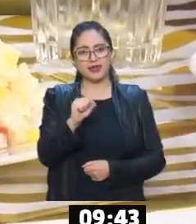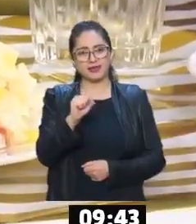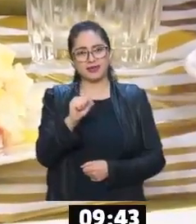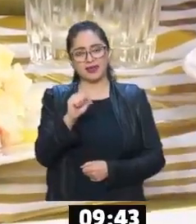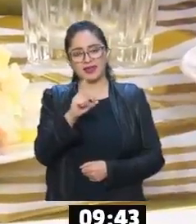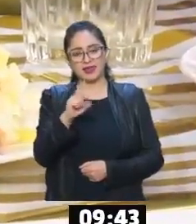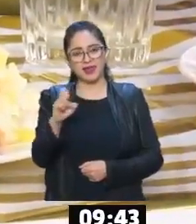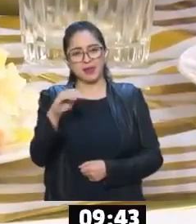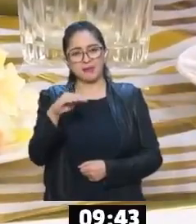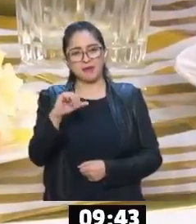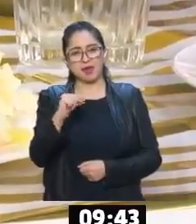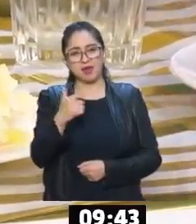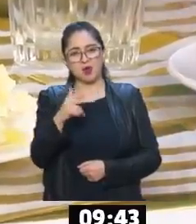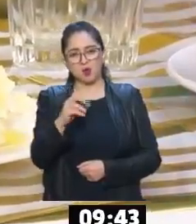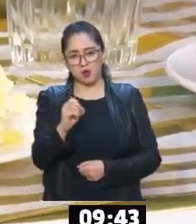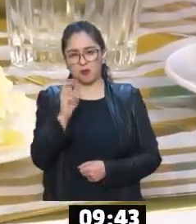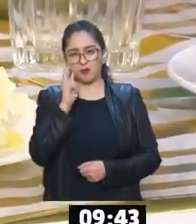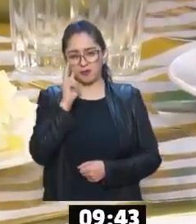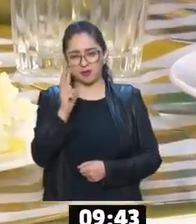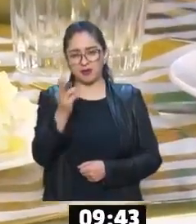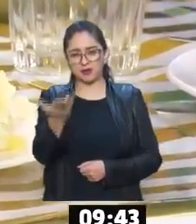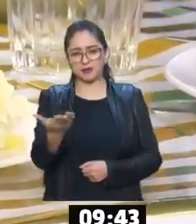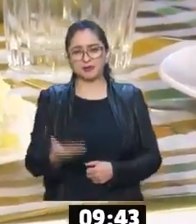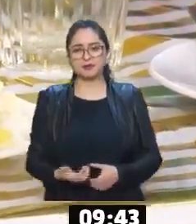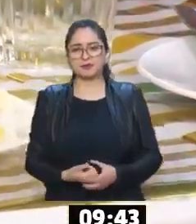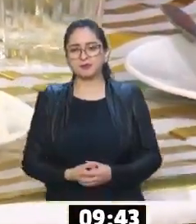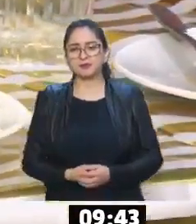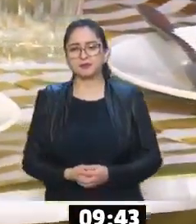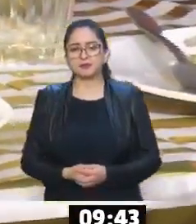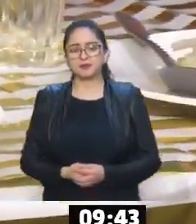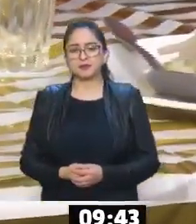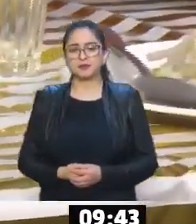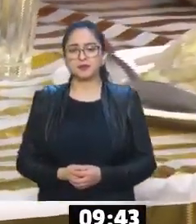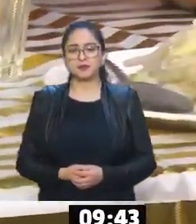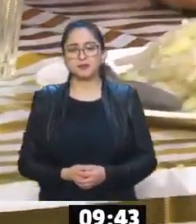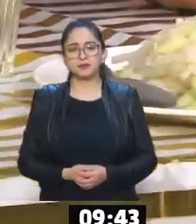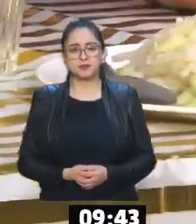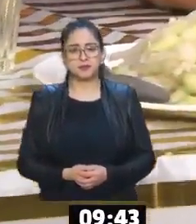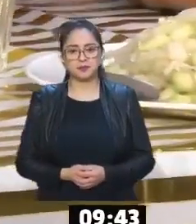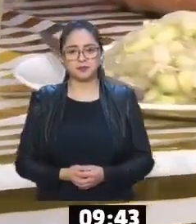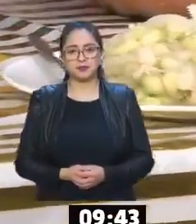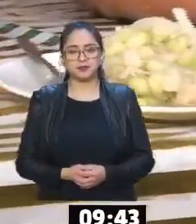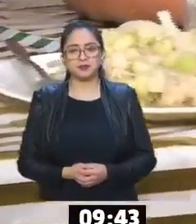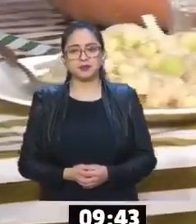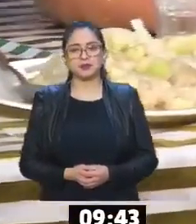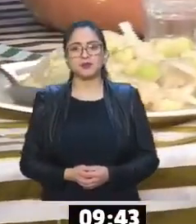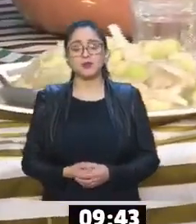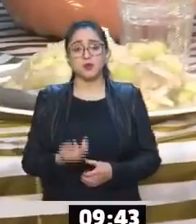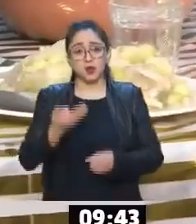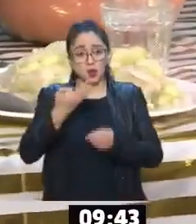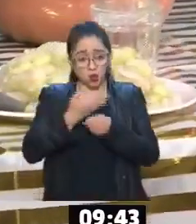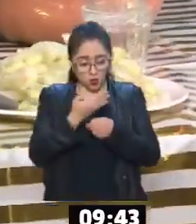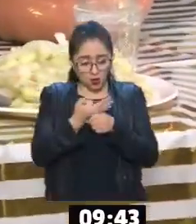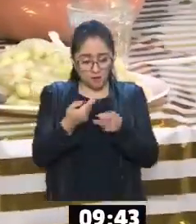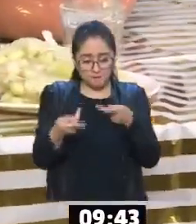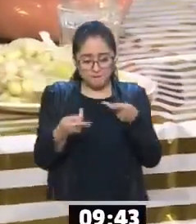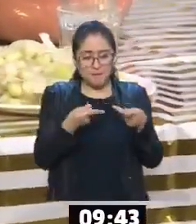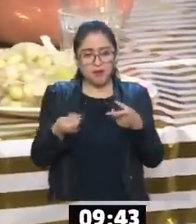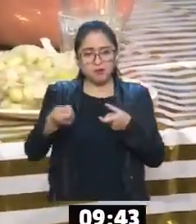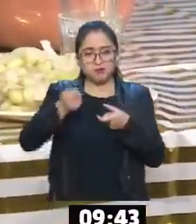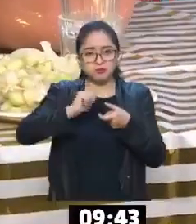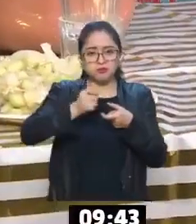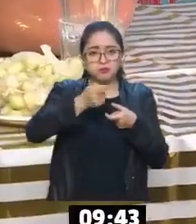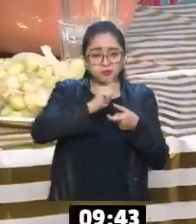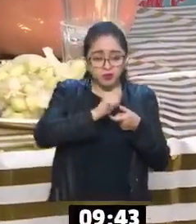es para es con el rocío. Ay, yo no, ¿verdad? Yo mejor. Lo mejor de todo esto, mi Fer, es que es un súper alimento lo